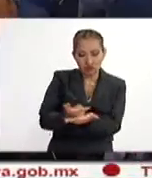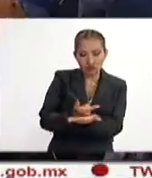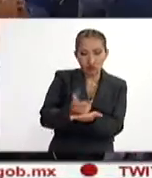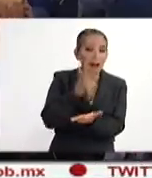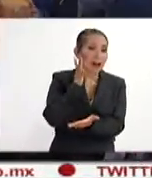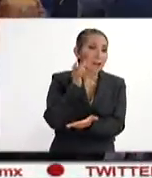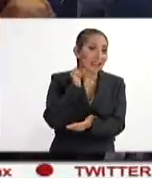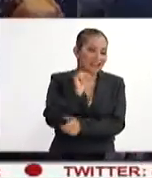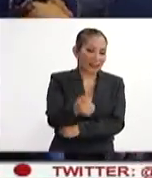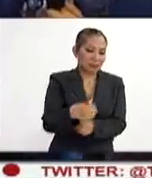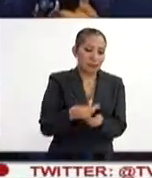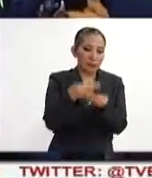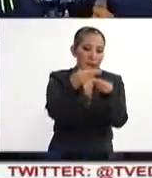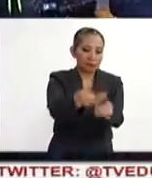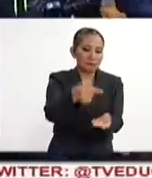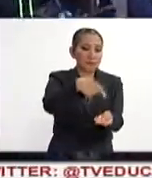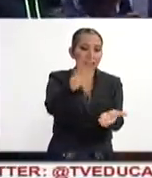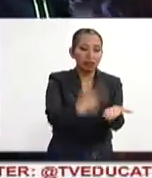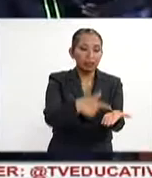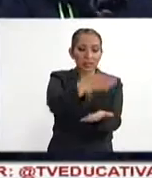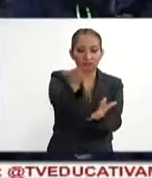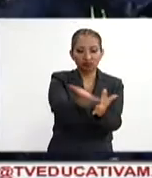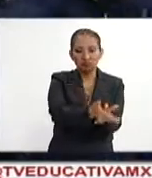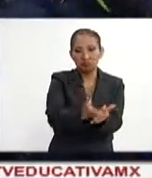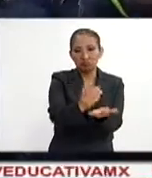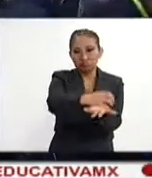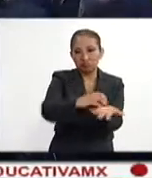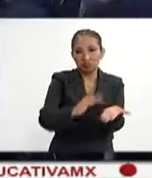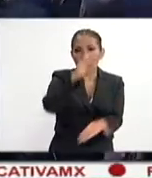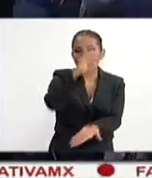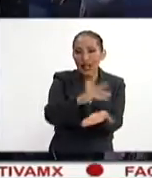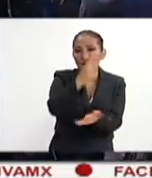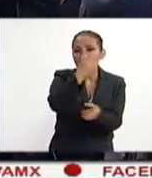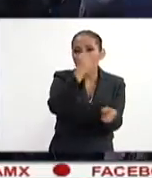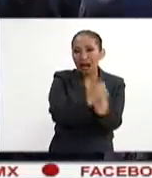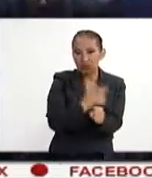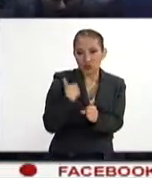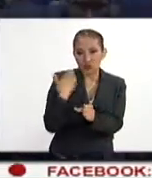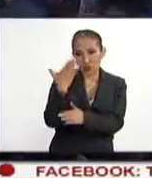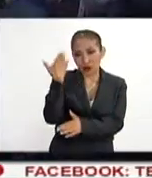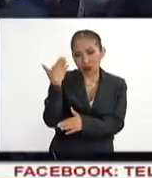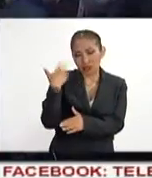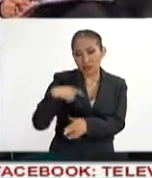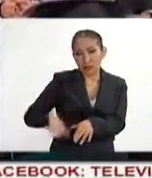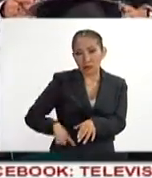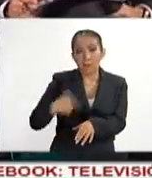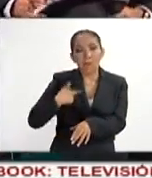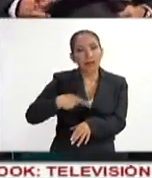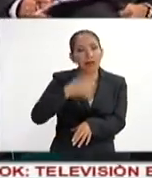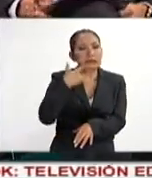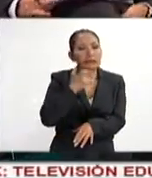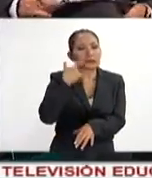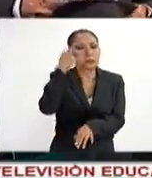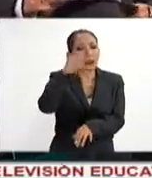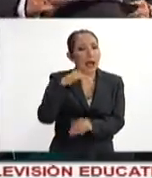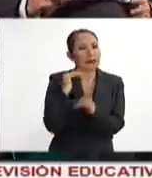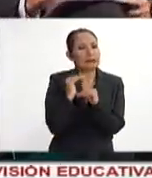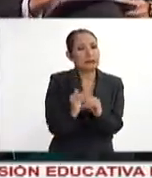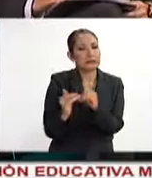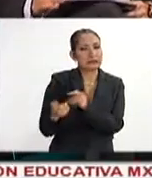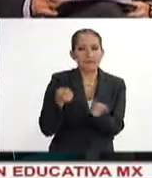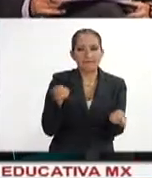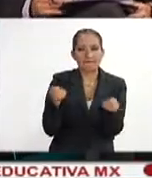al Congreso en septiembre incluye un recorte al gasto menor al del año pasado, pero que implicará un esfuerzo de contención